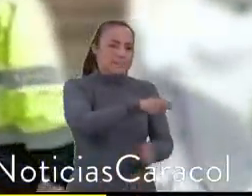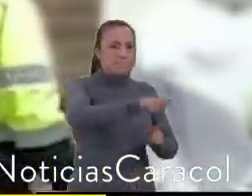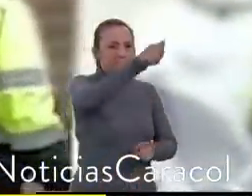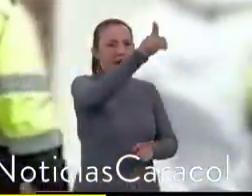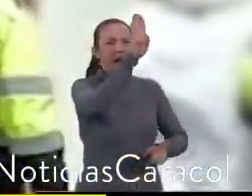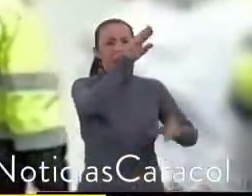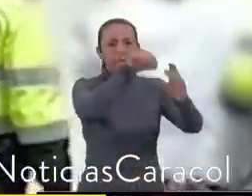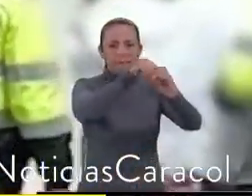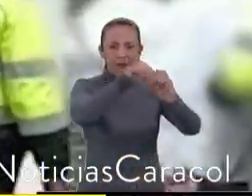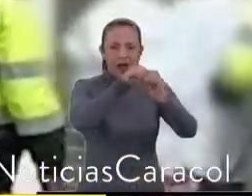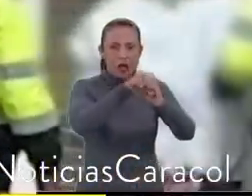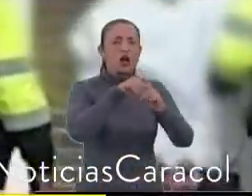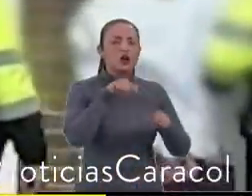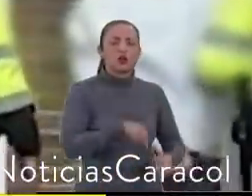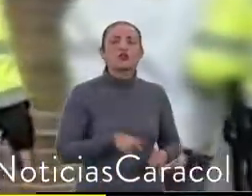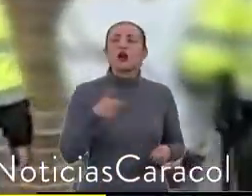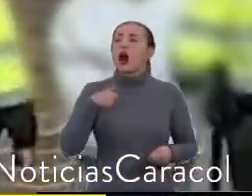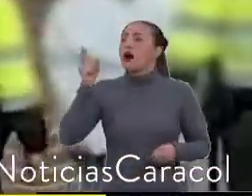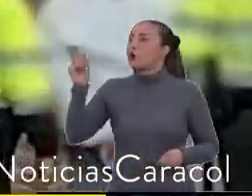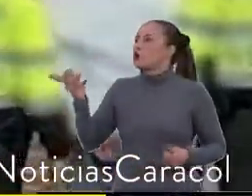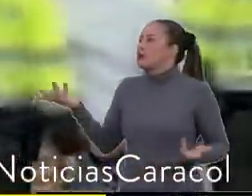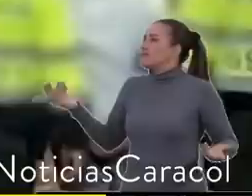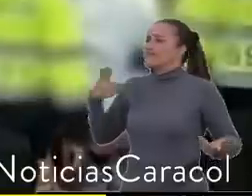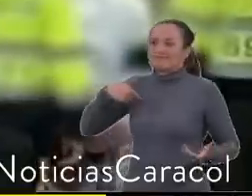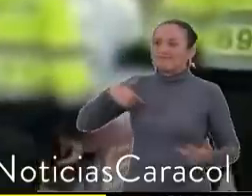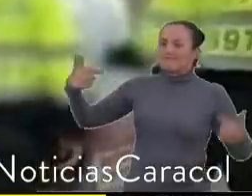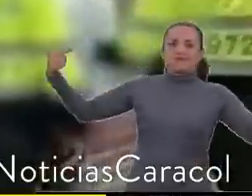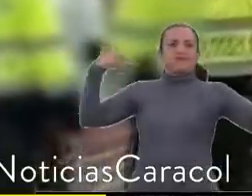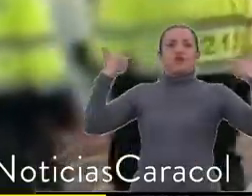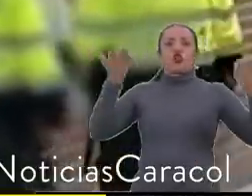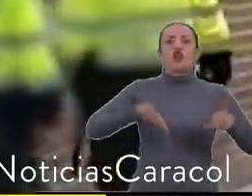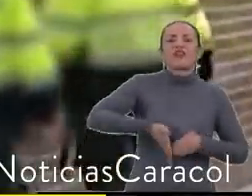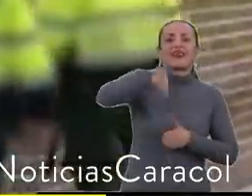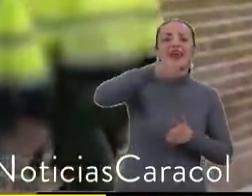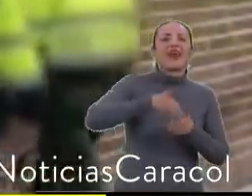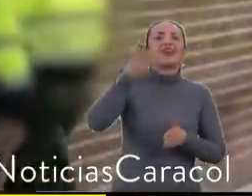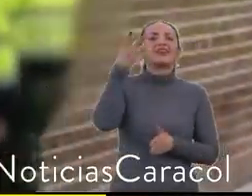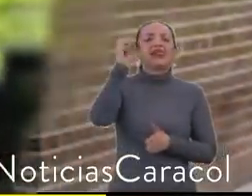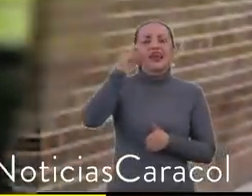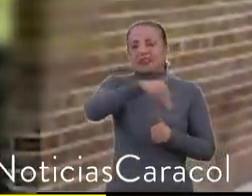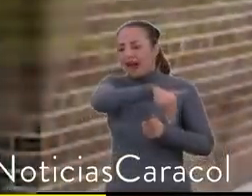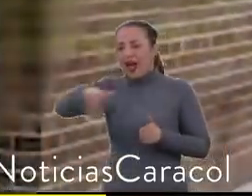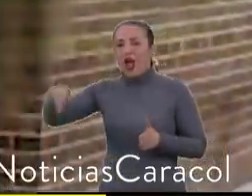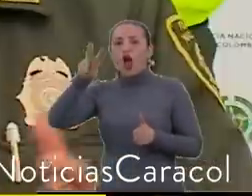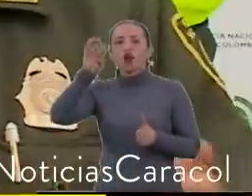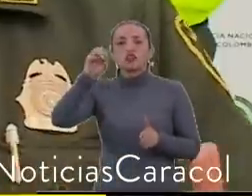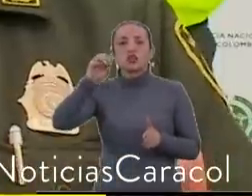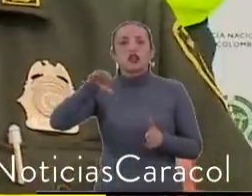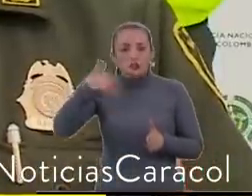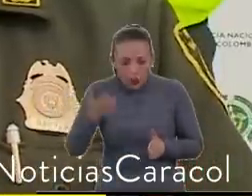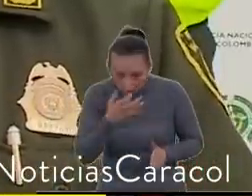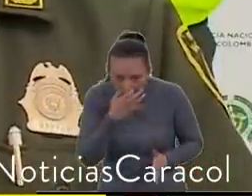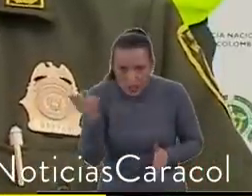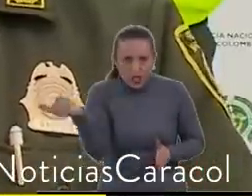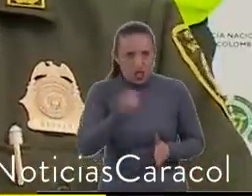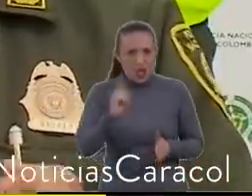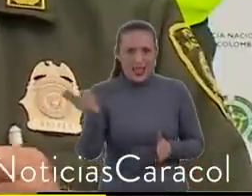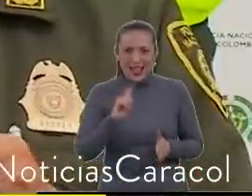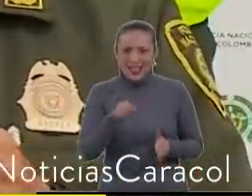según él, aseguró ser víctima de los ladrones en la calle 80 con un EQS. Sin embargo, la historia sería otra. Logramos